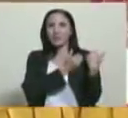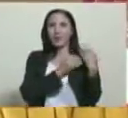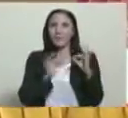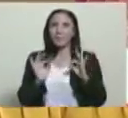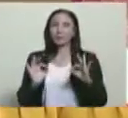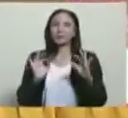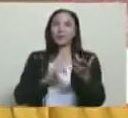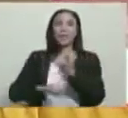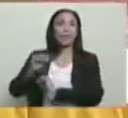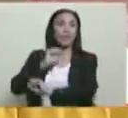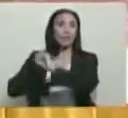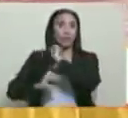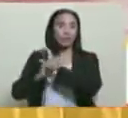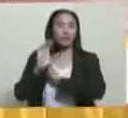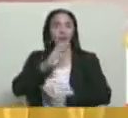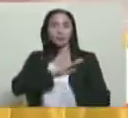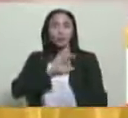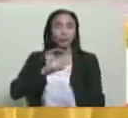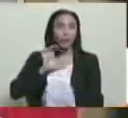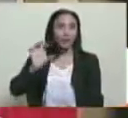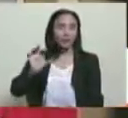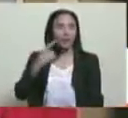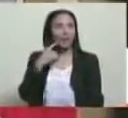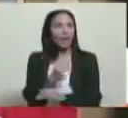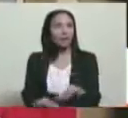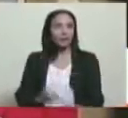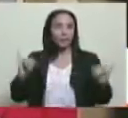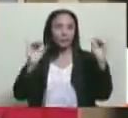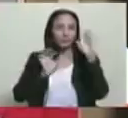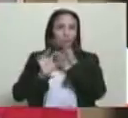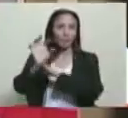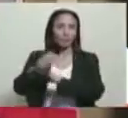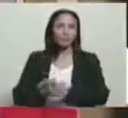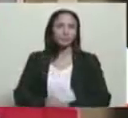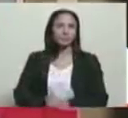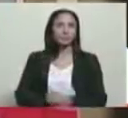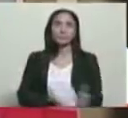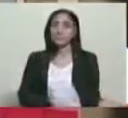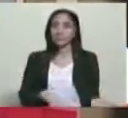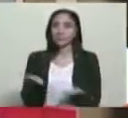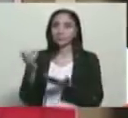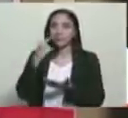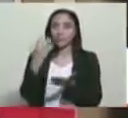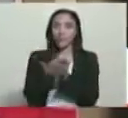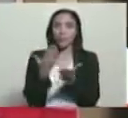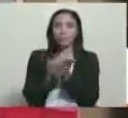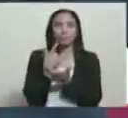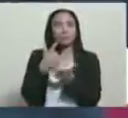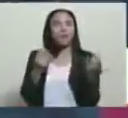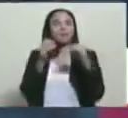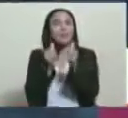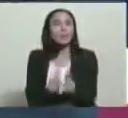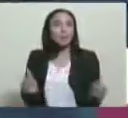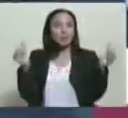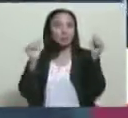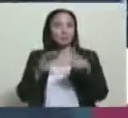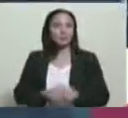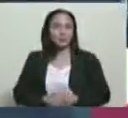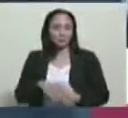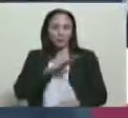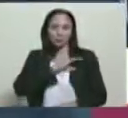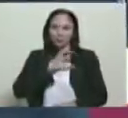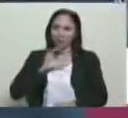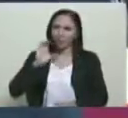la defensa de la soberanía y de la independencia. Esto es parte de la independencia, esto es parte de nuestra